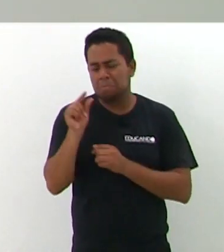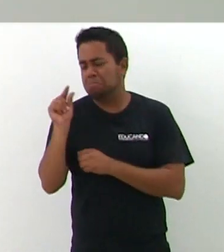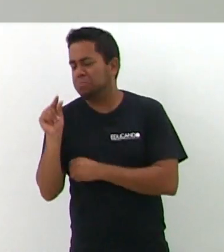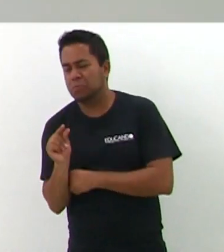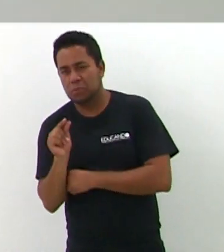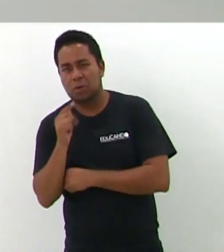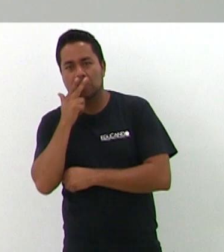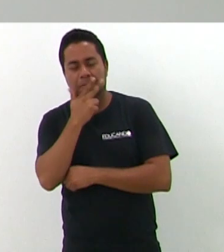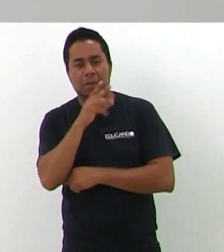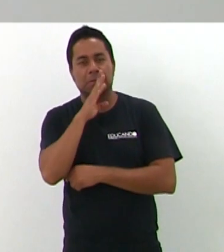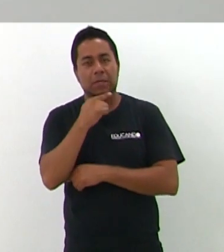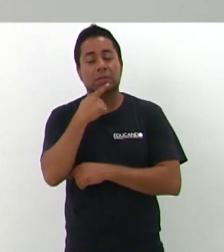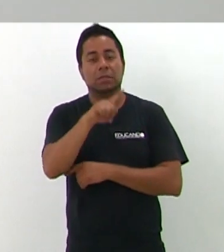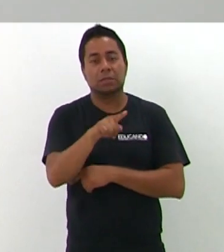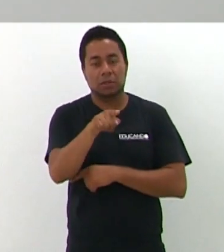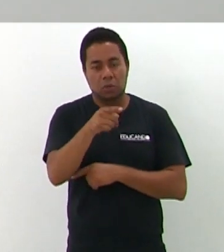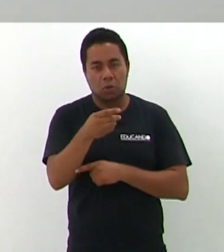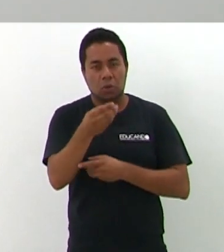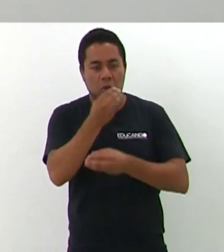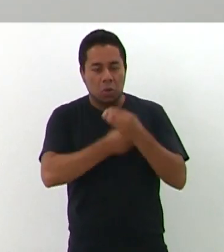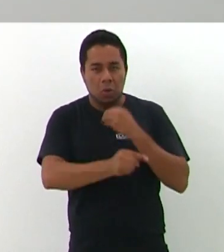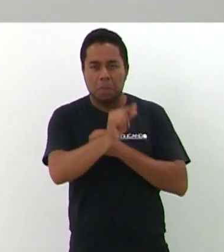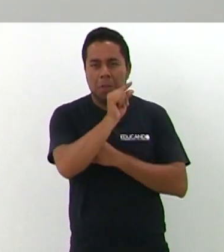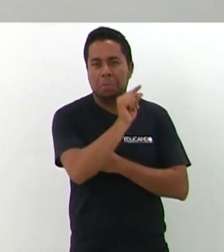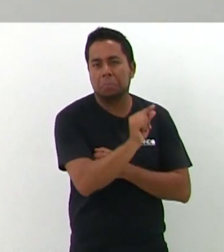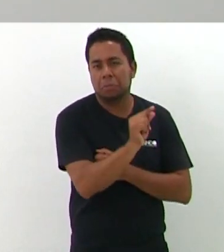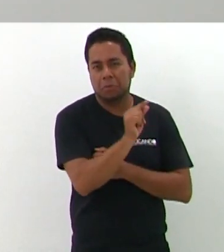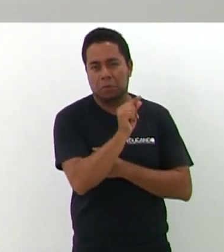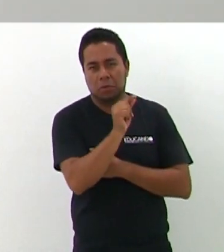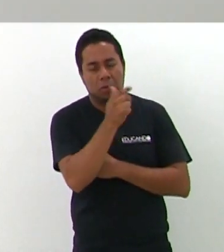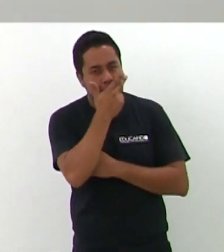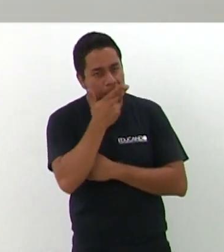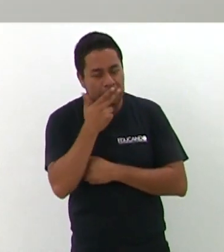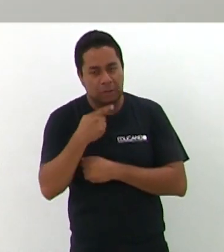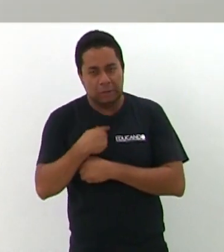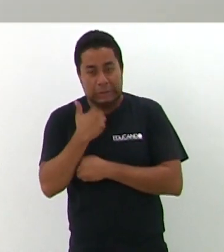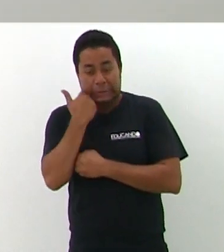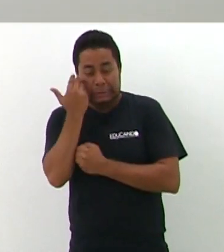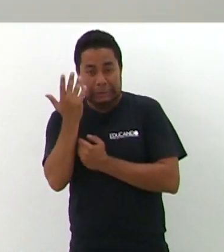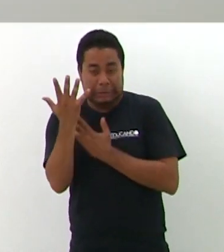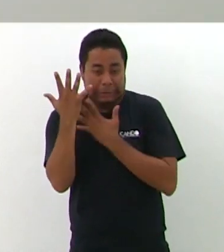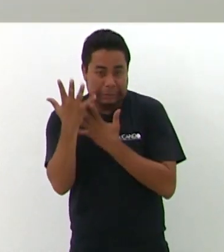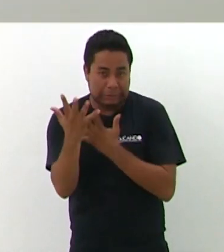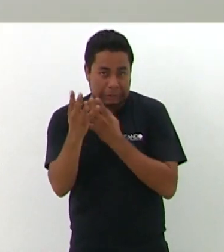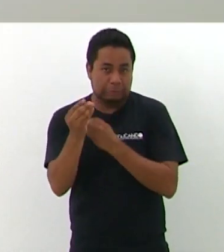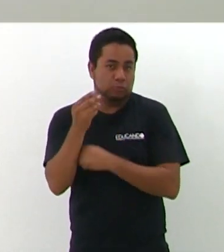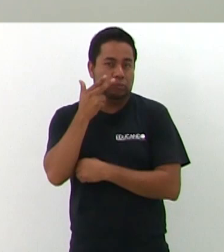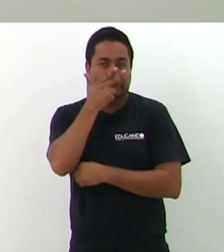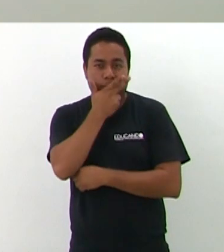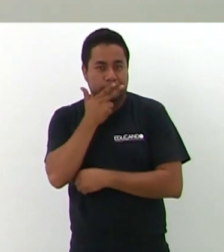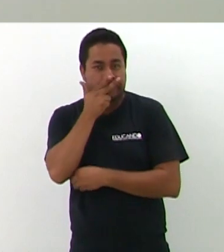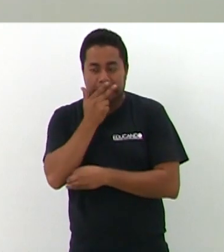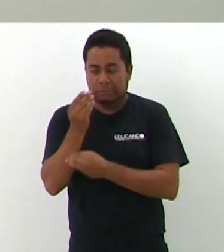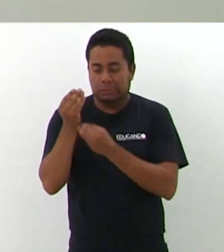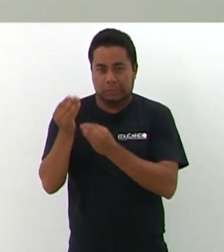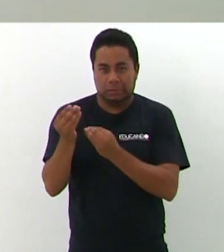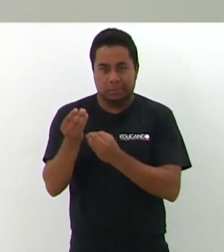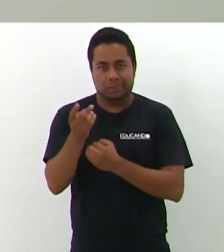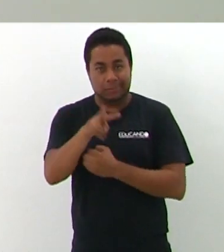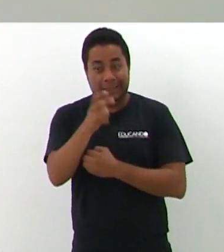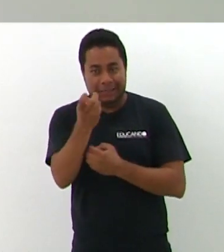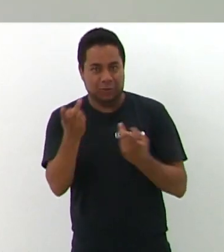¿no? Cuando mamá dice, come pocos dulces y nosotros queremos comer muchos dulces,